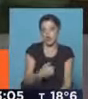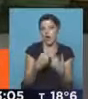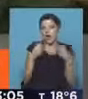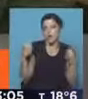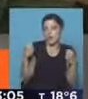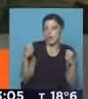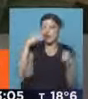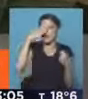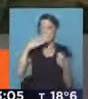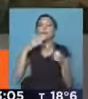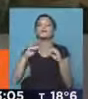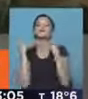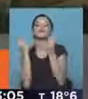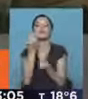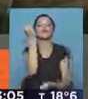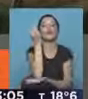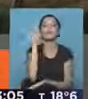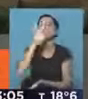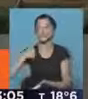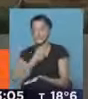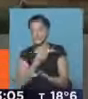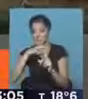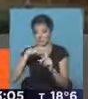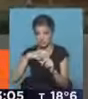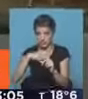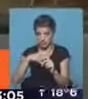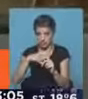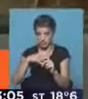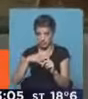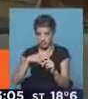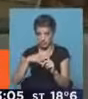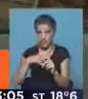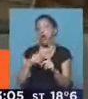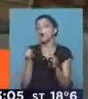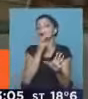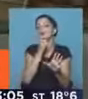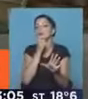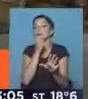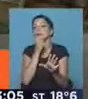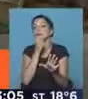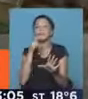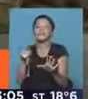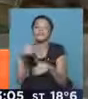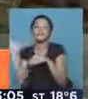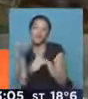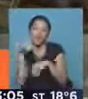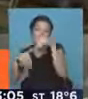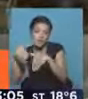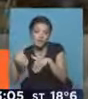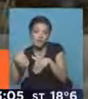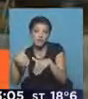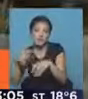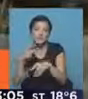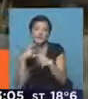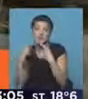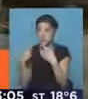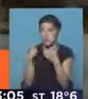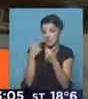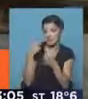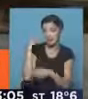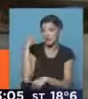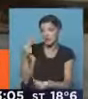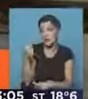sociales positivos, ¿no? Aunque esas cosas salgan bien, de todos modos la dictadura nos parecería mal. Bueno, el hecho de que algún plebiscito a veces elija alguna cosa que no